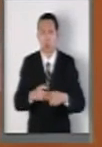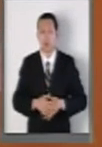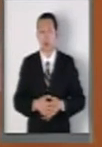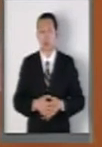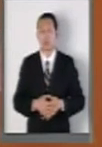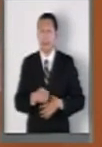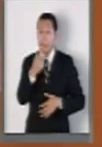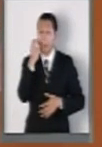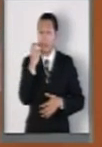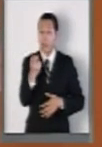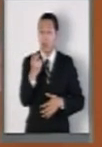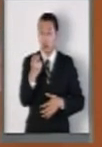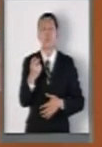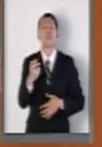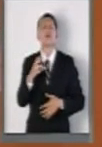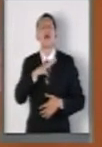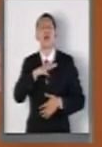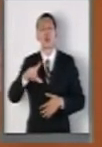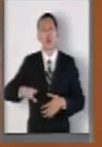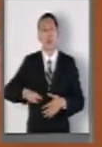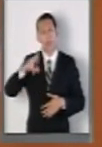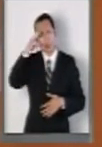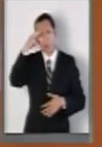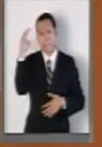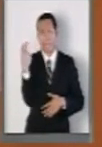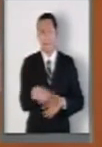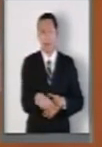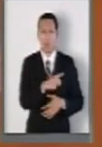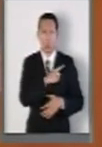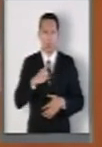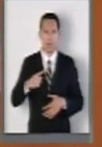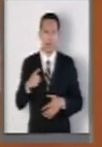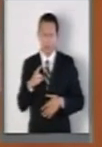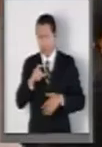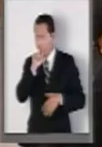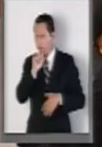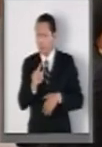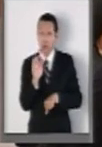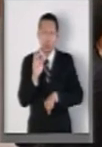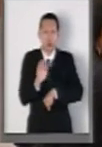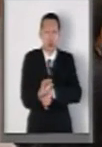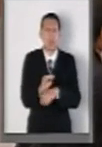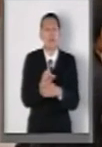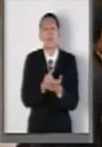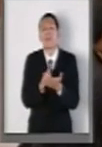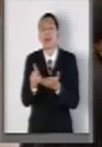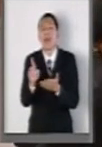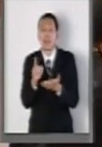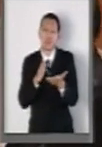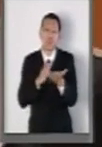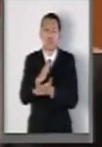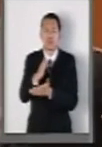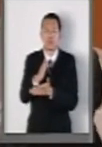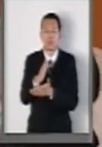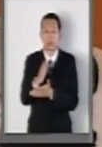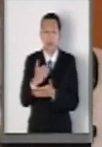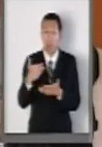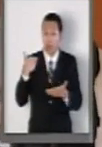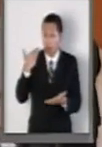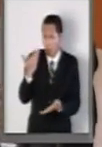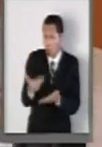Motivo por el cual el Estado mexicano tiene la obligación de garantizar este derecho. El día de hoy,